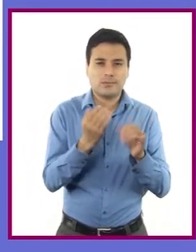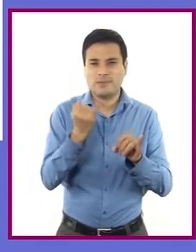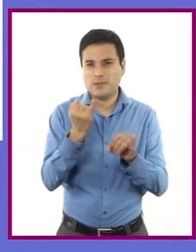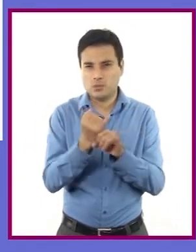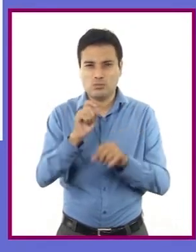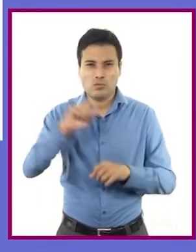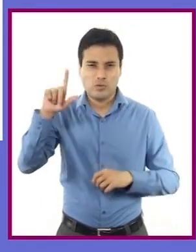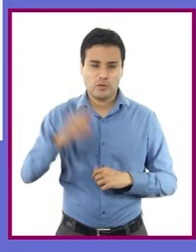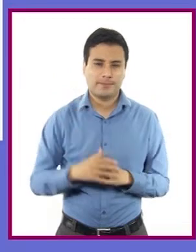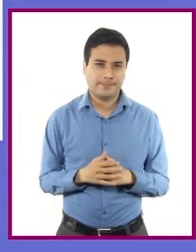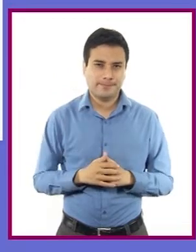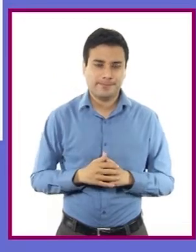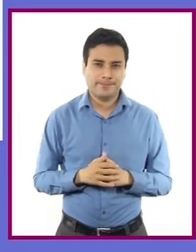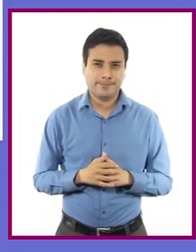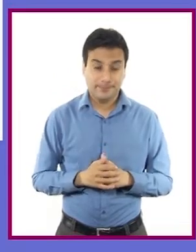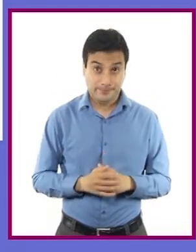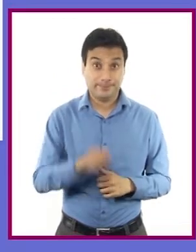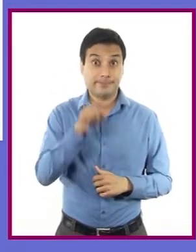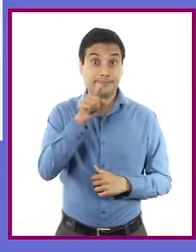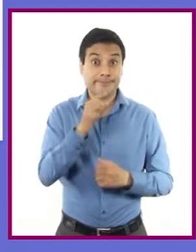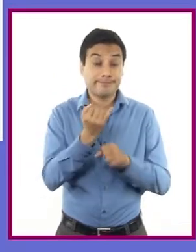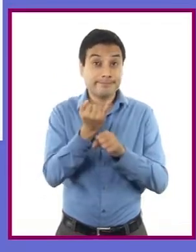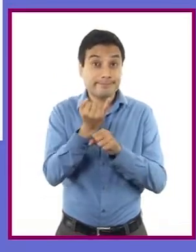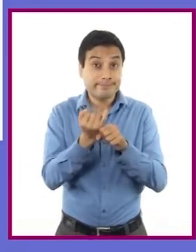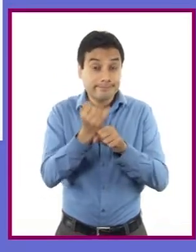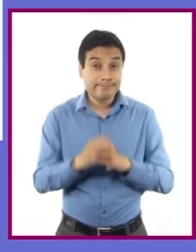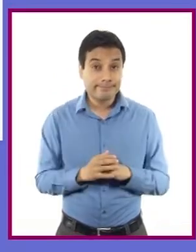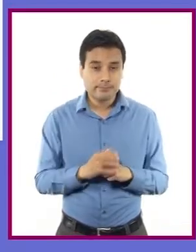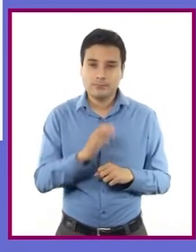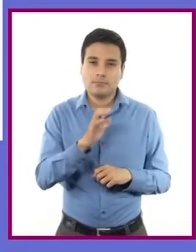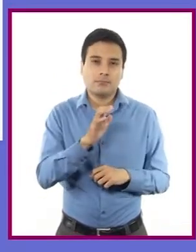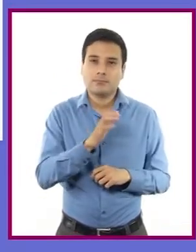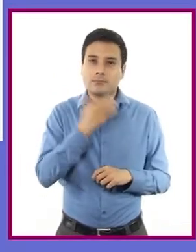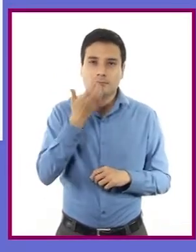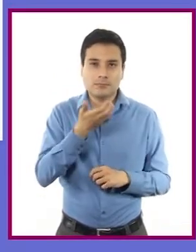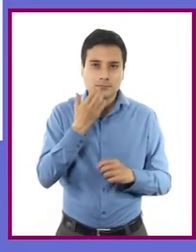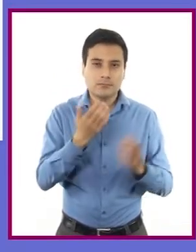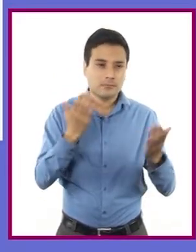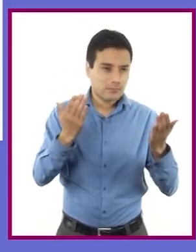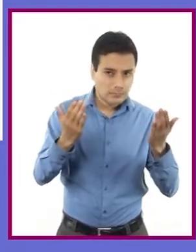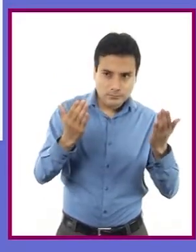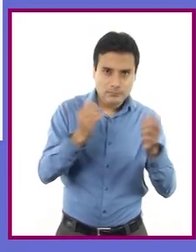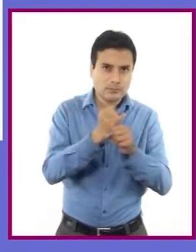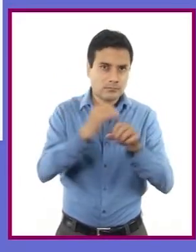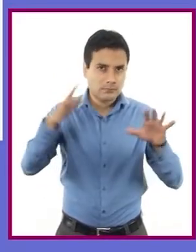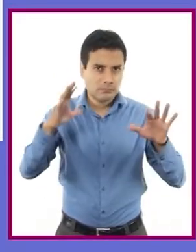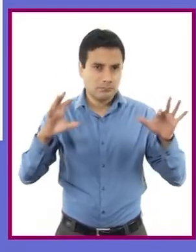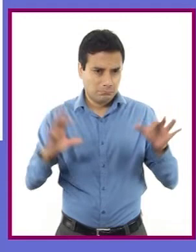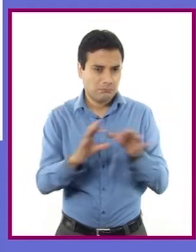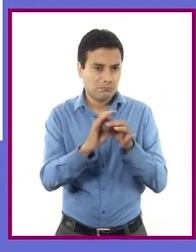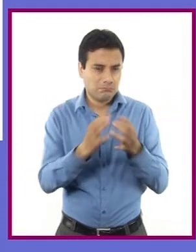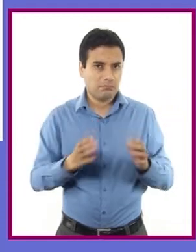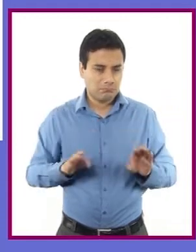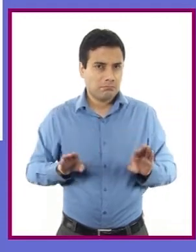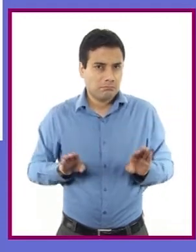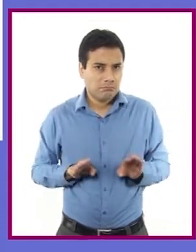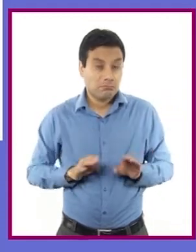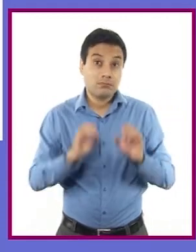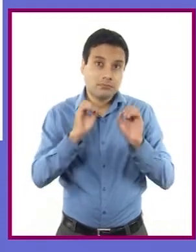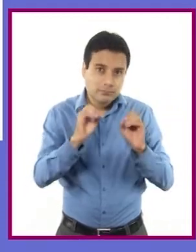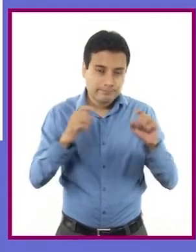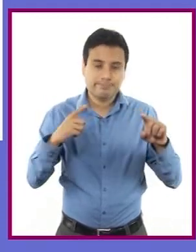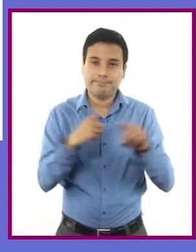otros. Al realizar una investigación es frecuente encontrar información similar, complementaria y